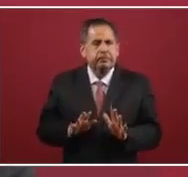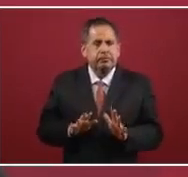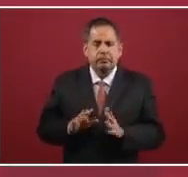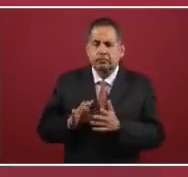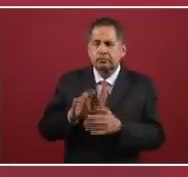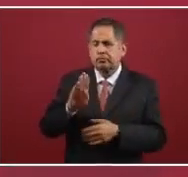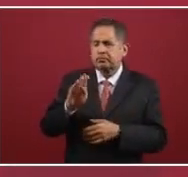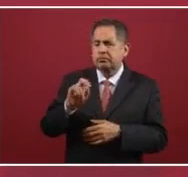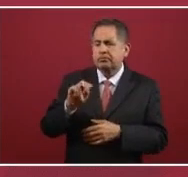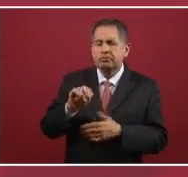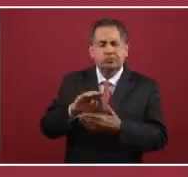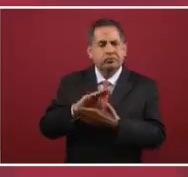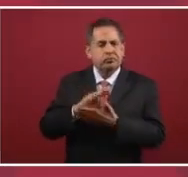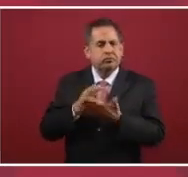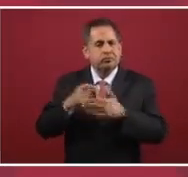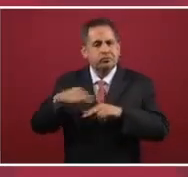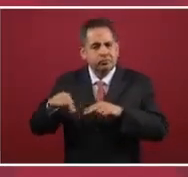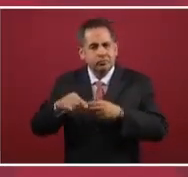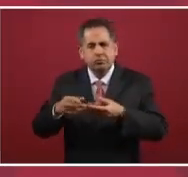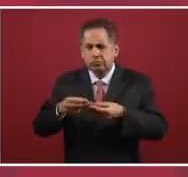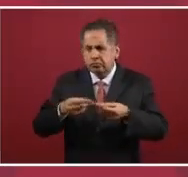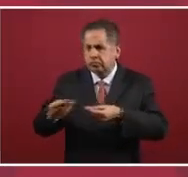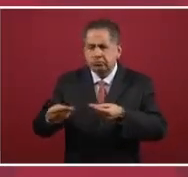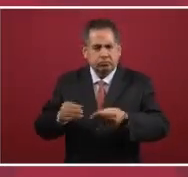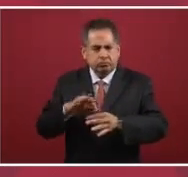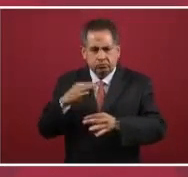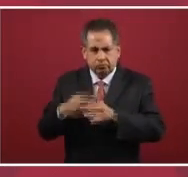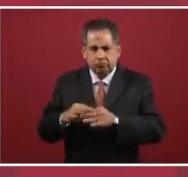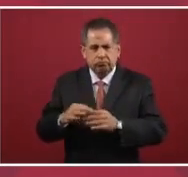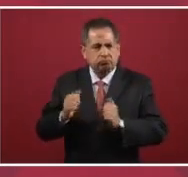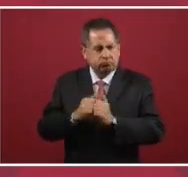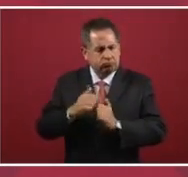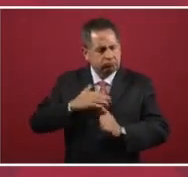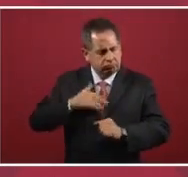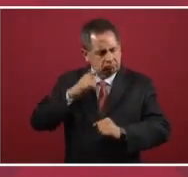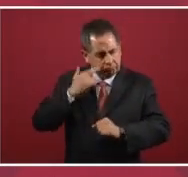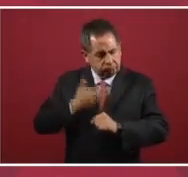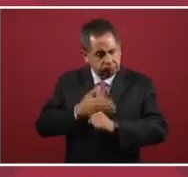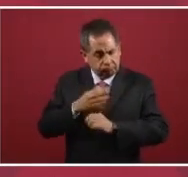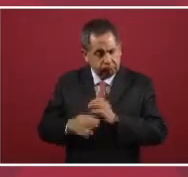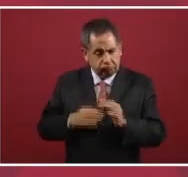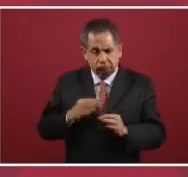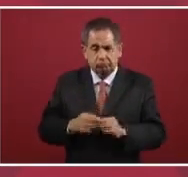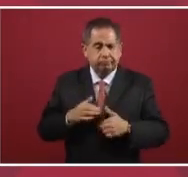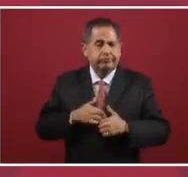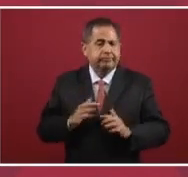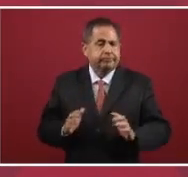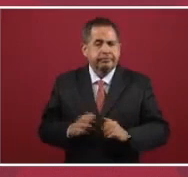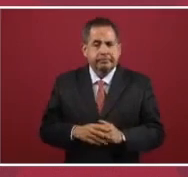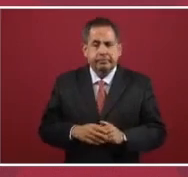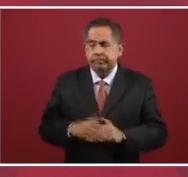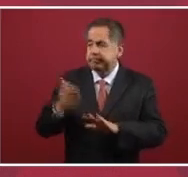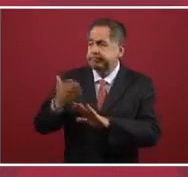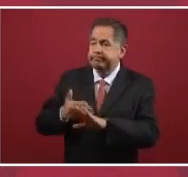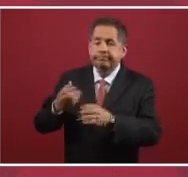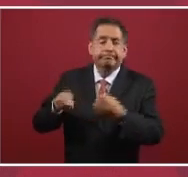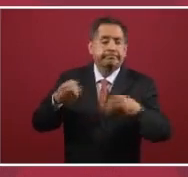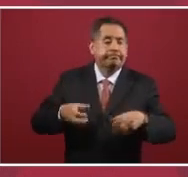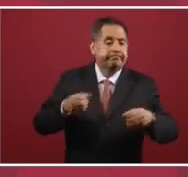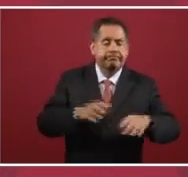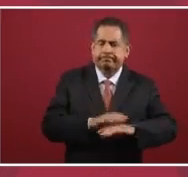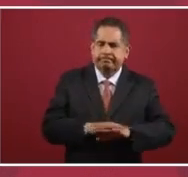bonos, de actuar con responsabilidad, de no afectar a